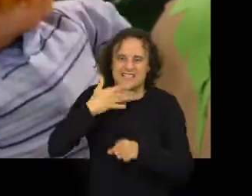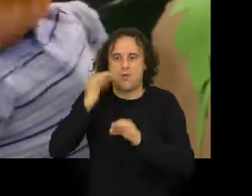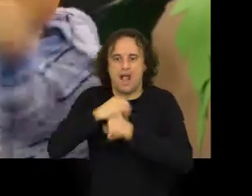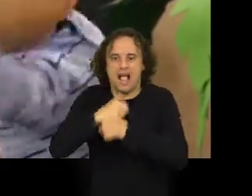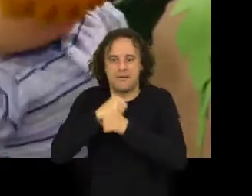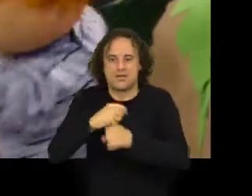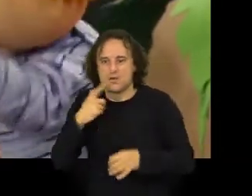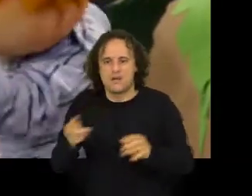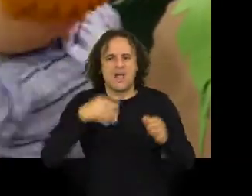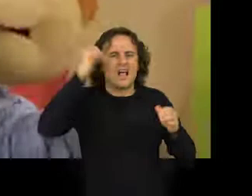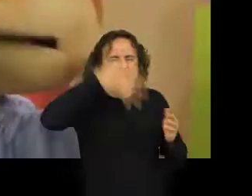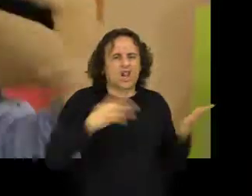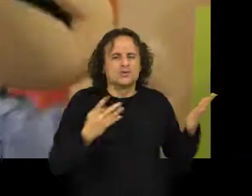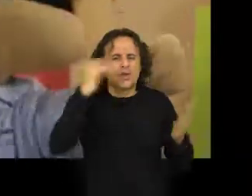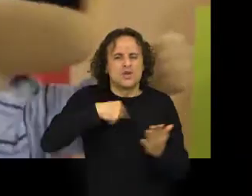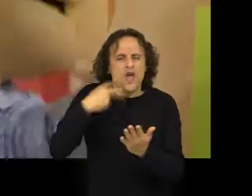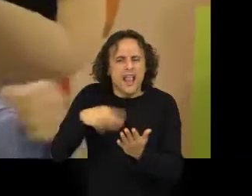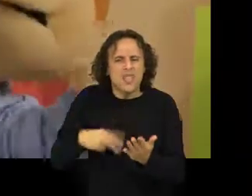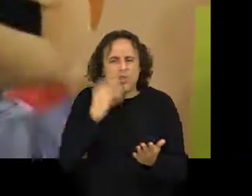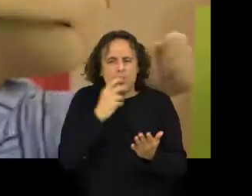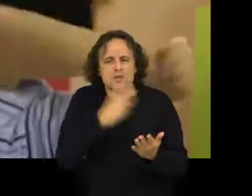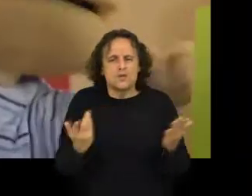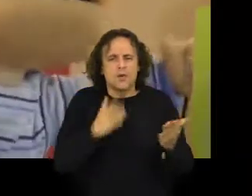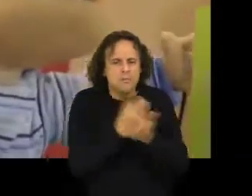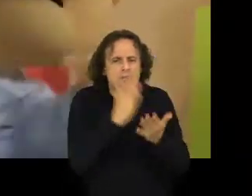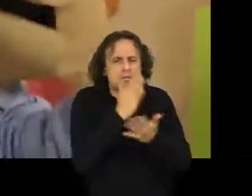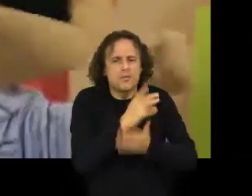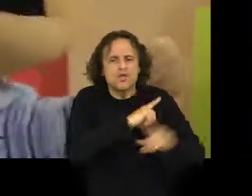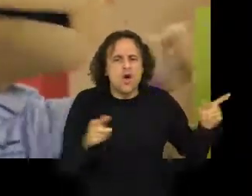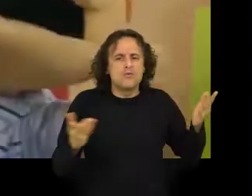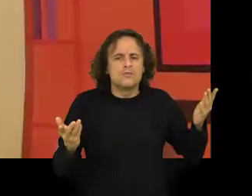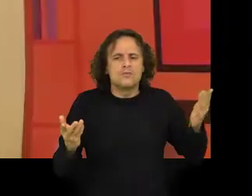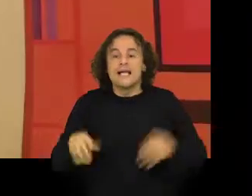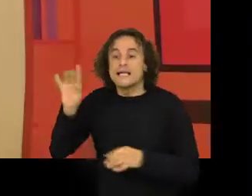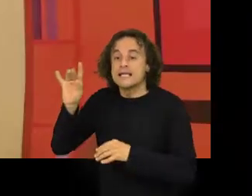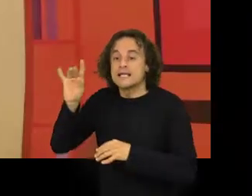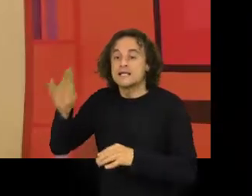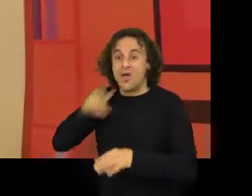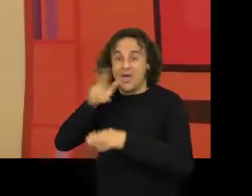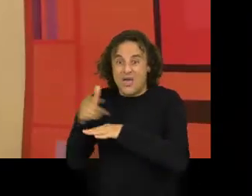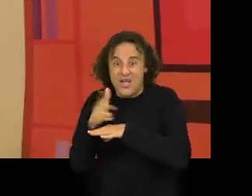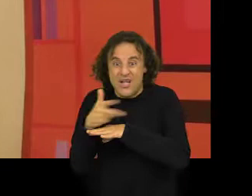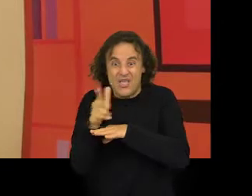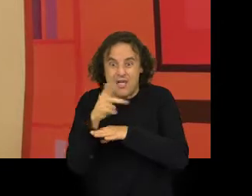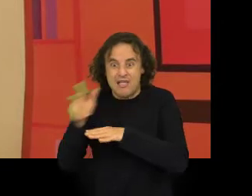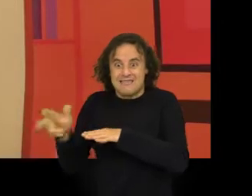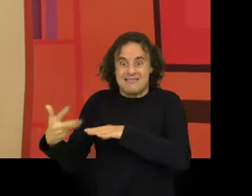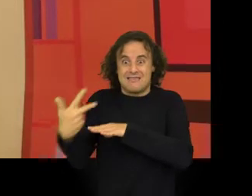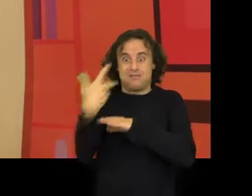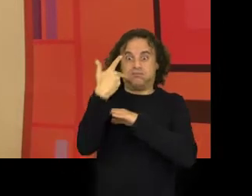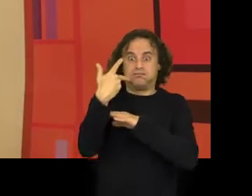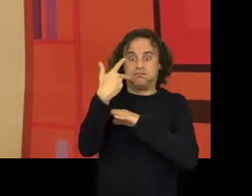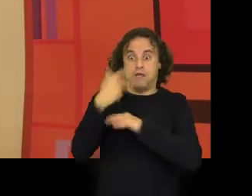E dixémoslle. Carlos, sí, estou a ler un conto, non me interrompas sí, os teus soños. Sí, a anaconda revirouse contra